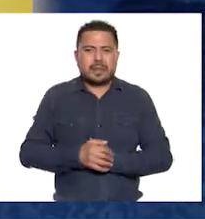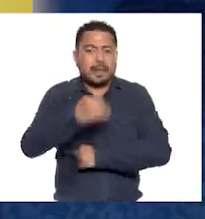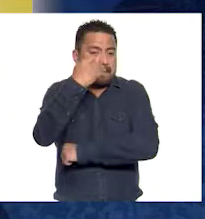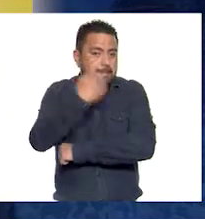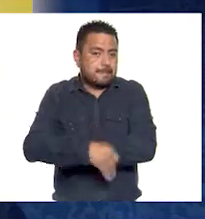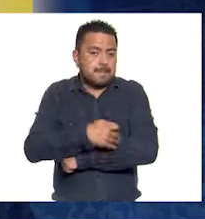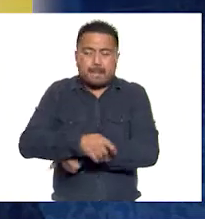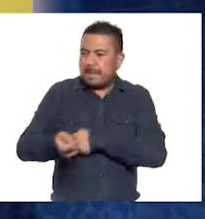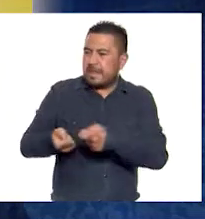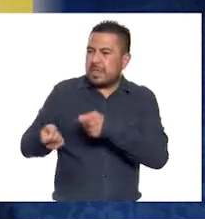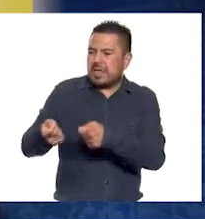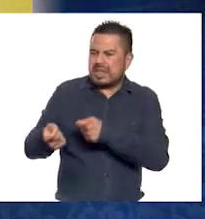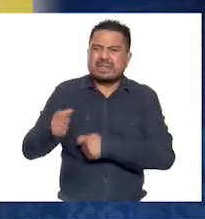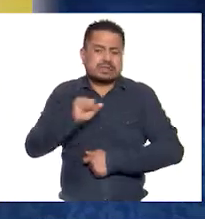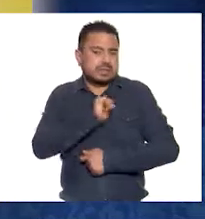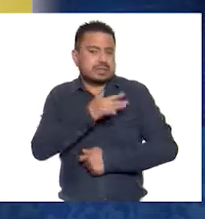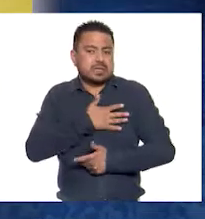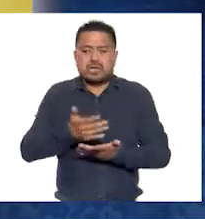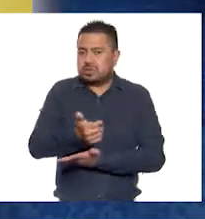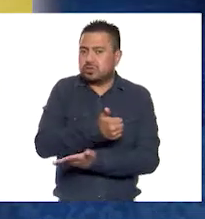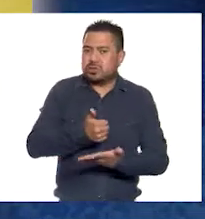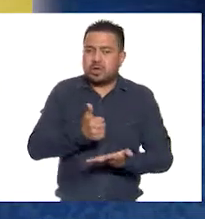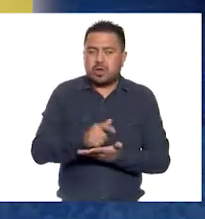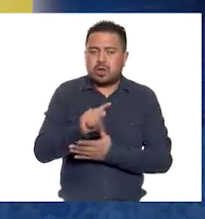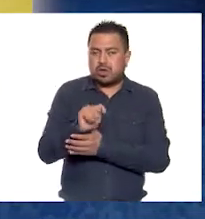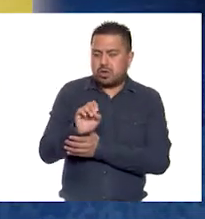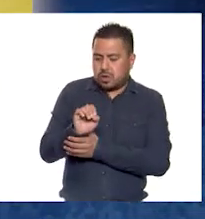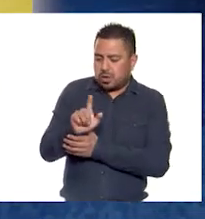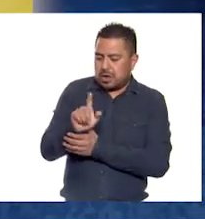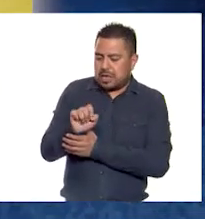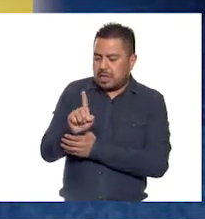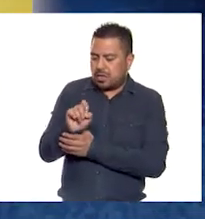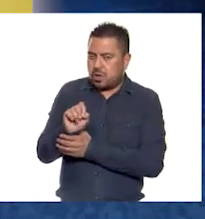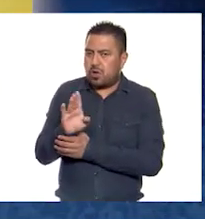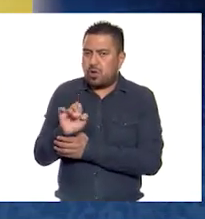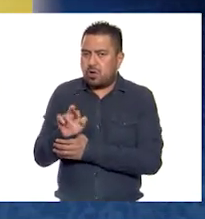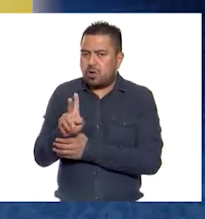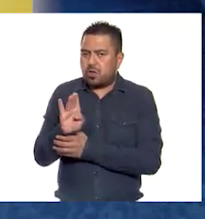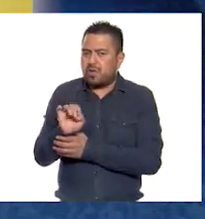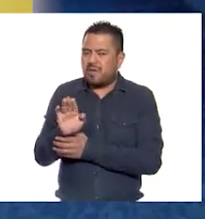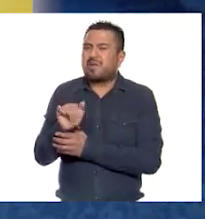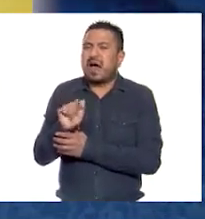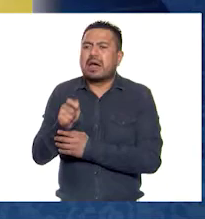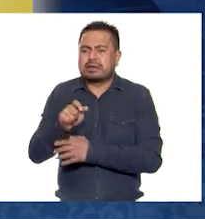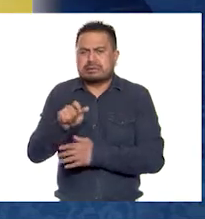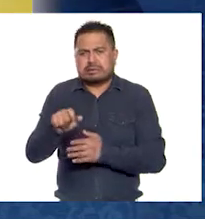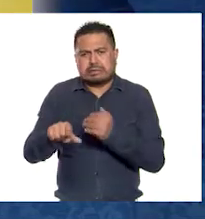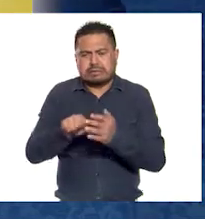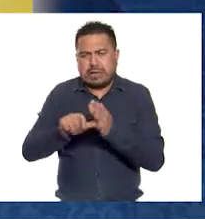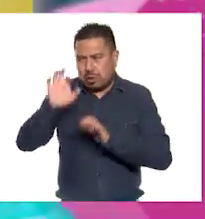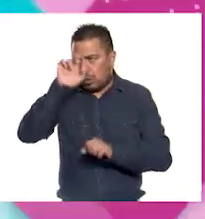Mientras dominaron España, las ciudades de Toledo y Córdoba fueron grandes centros culturales.